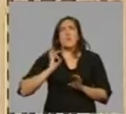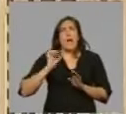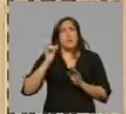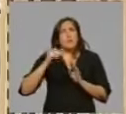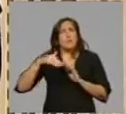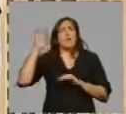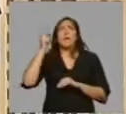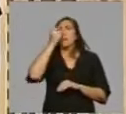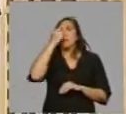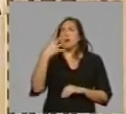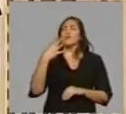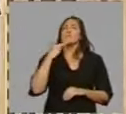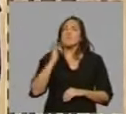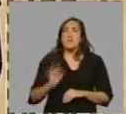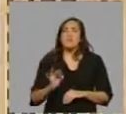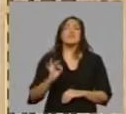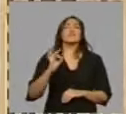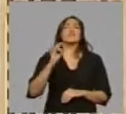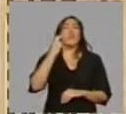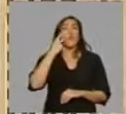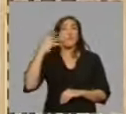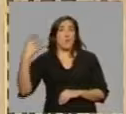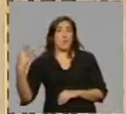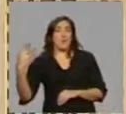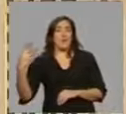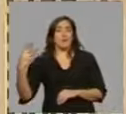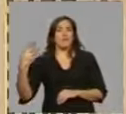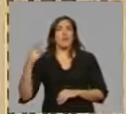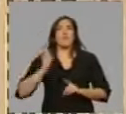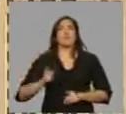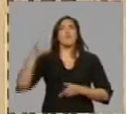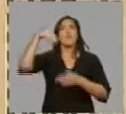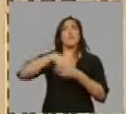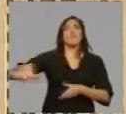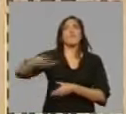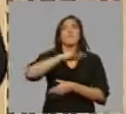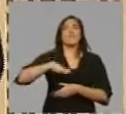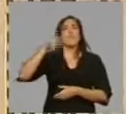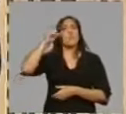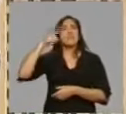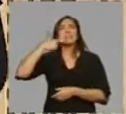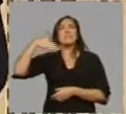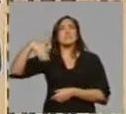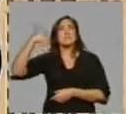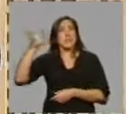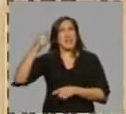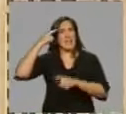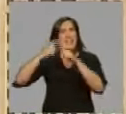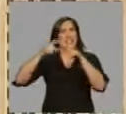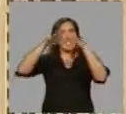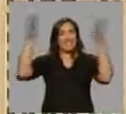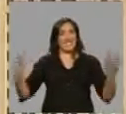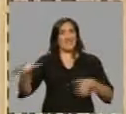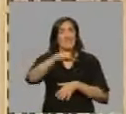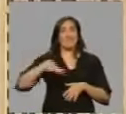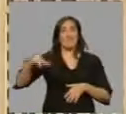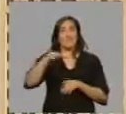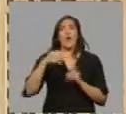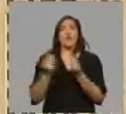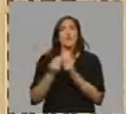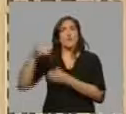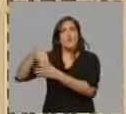de marzo del 2004, frente a la ESMA, que inclusive recibió críticas adentro de nuestro propio